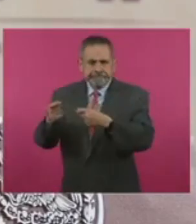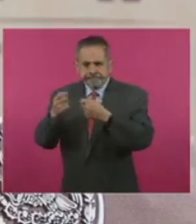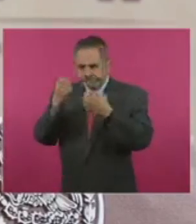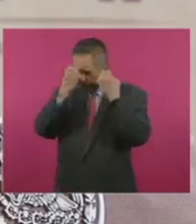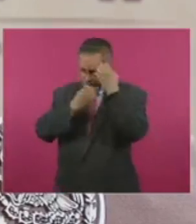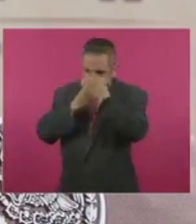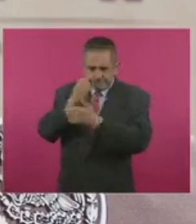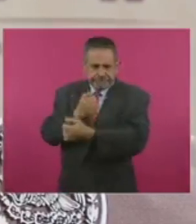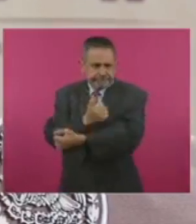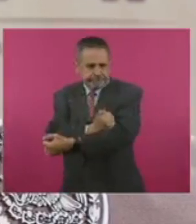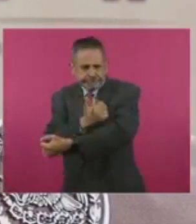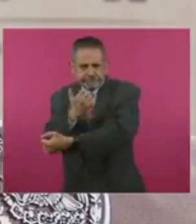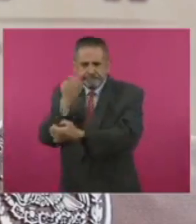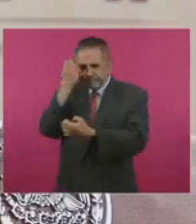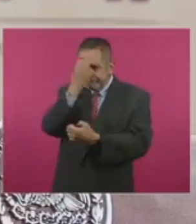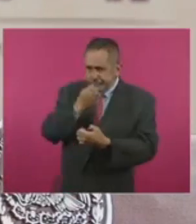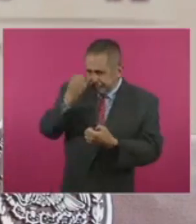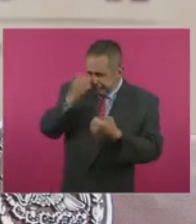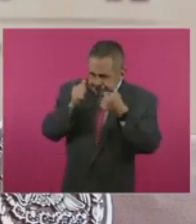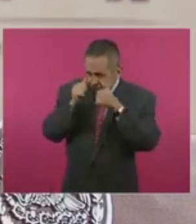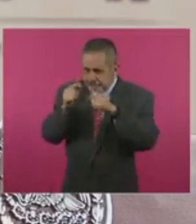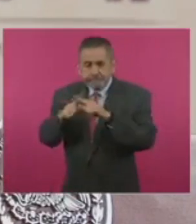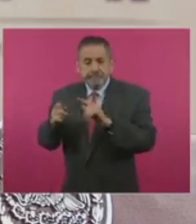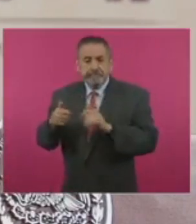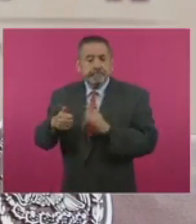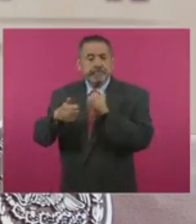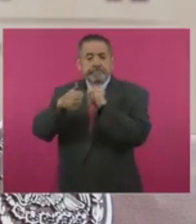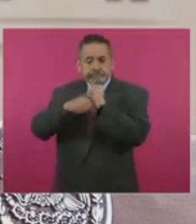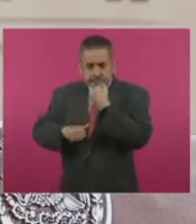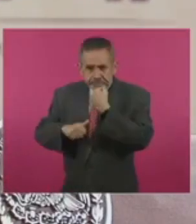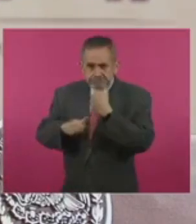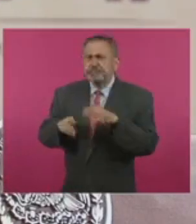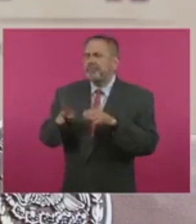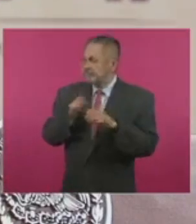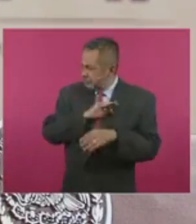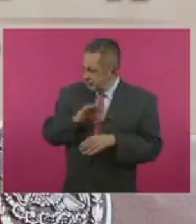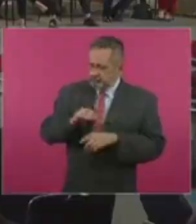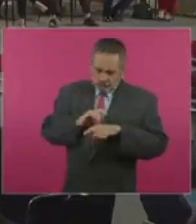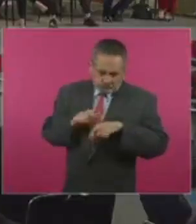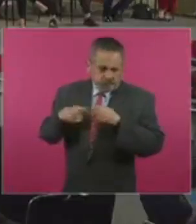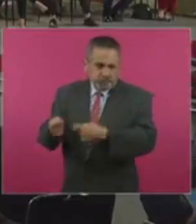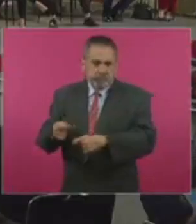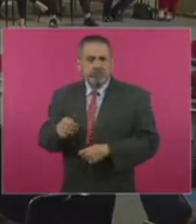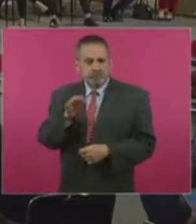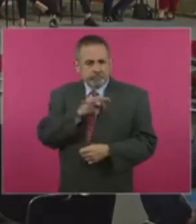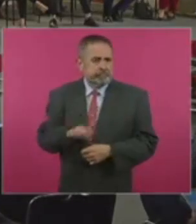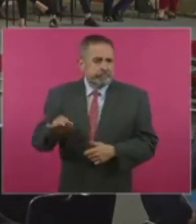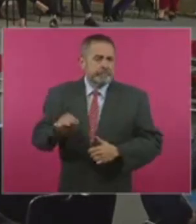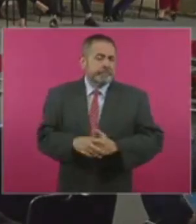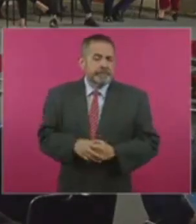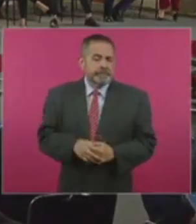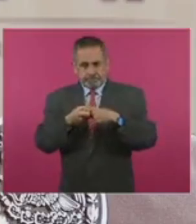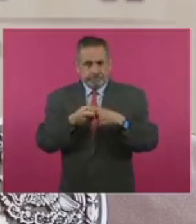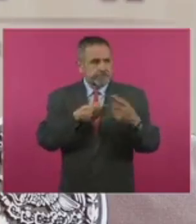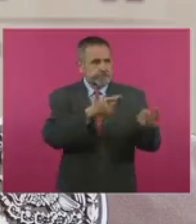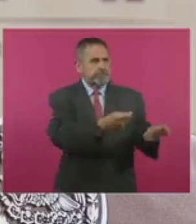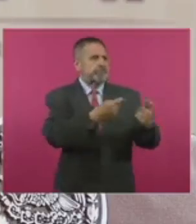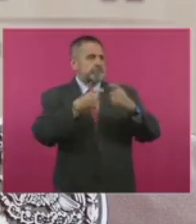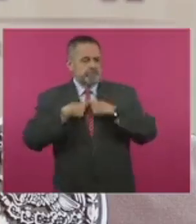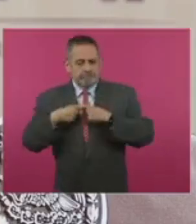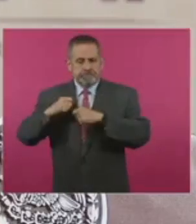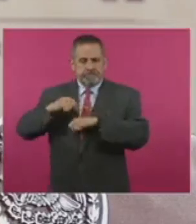el director general del Instituto Mexicano del Seguro Social Zoé Robledo Aburto informó que se han invertido